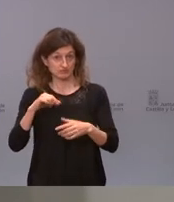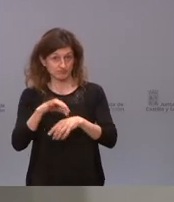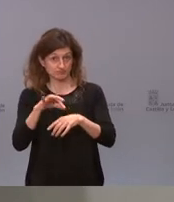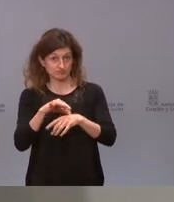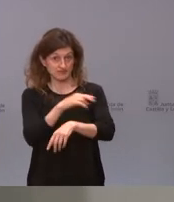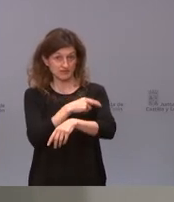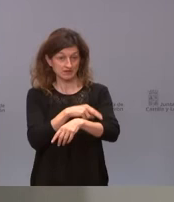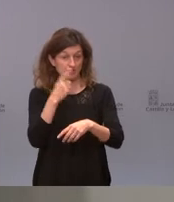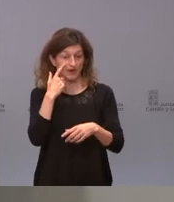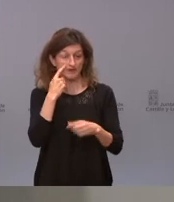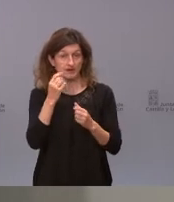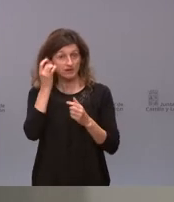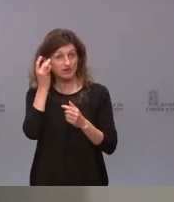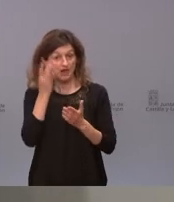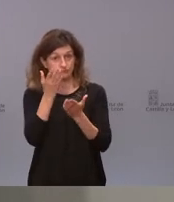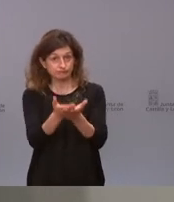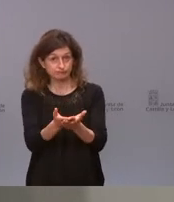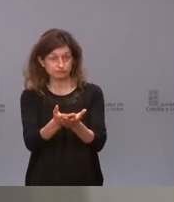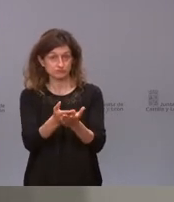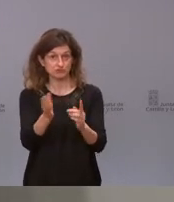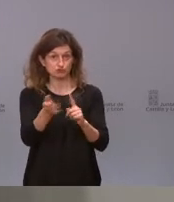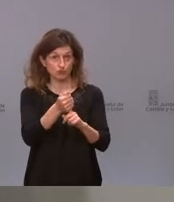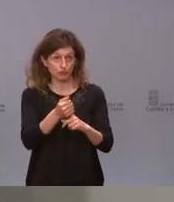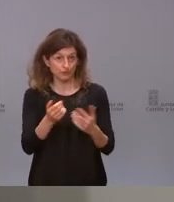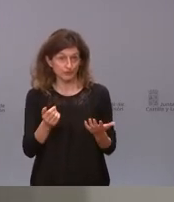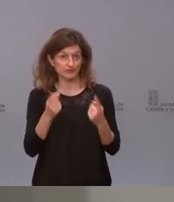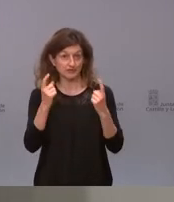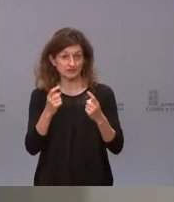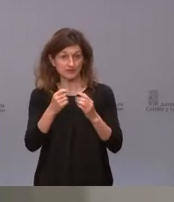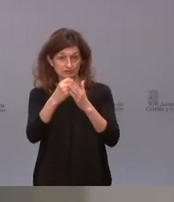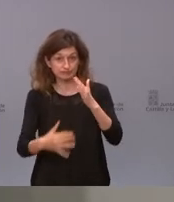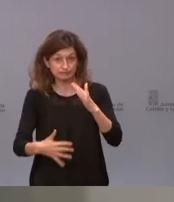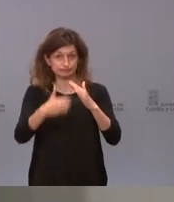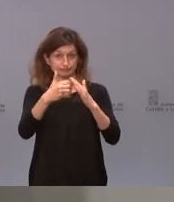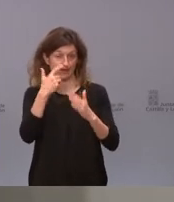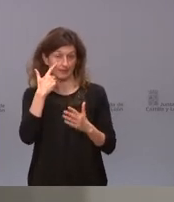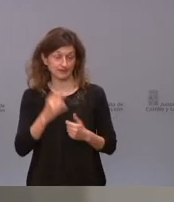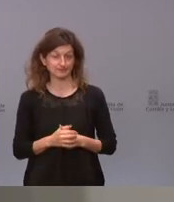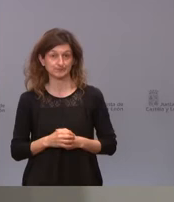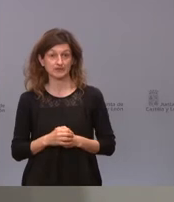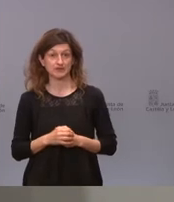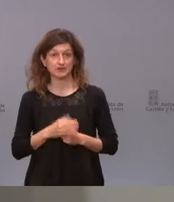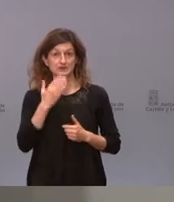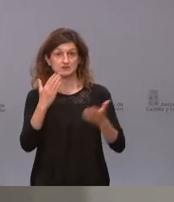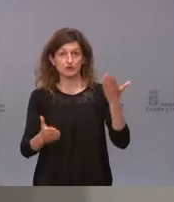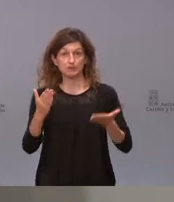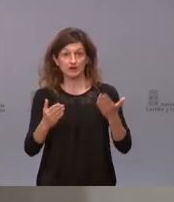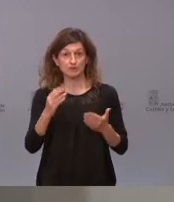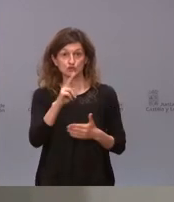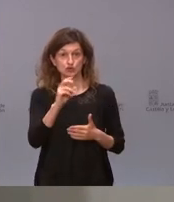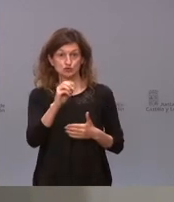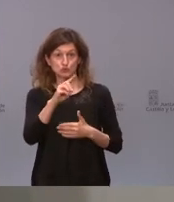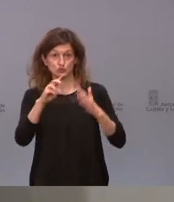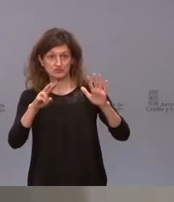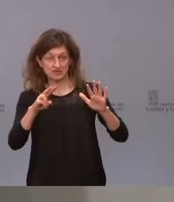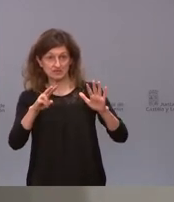aportar las mejores soluciones y acortar y acortar las listas de espera si las comparamos con el 2017 cómo se hace